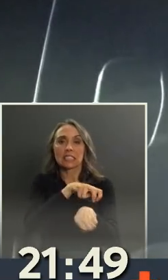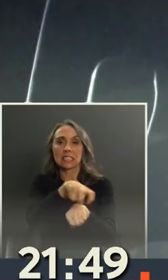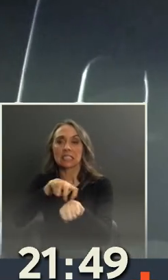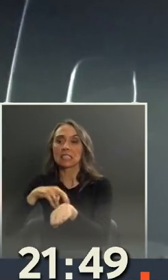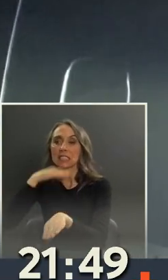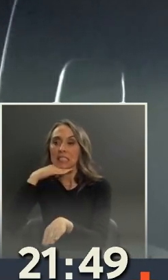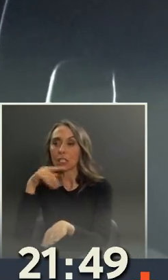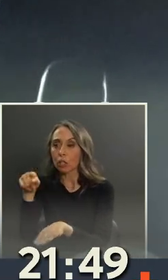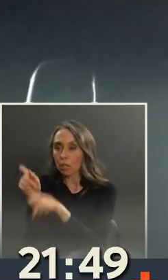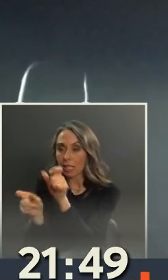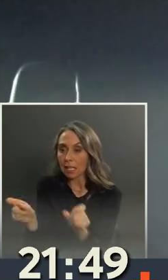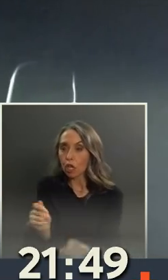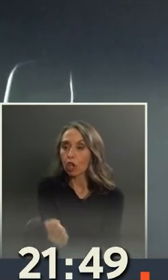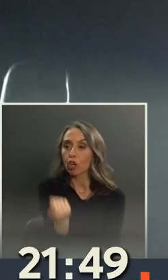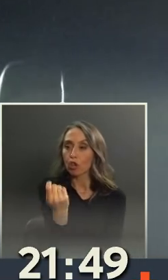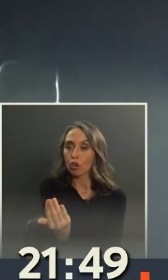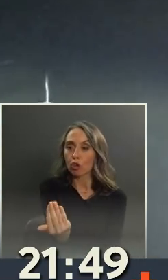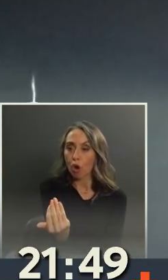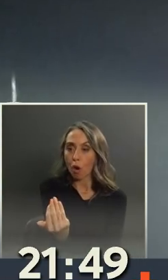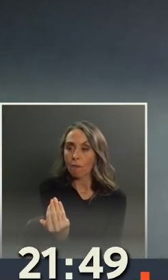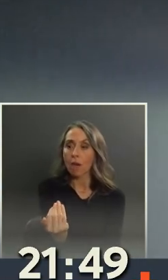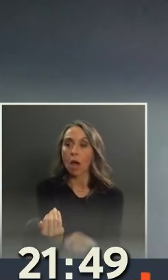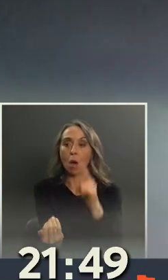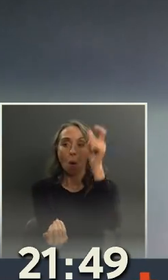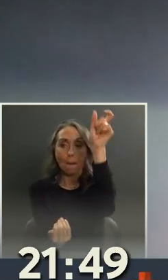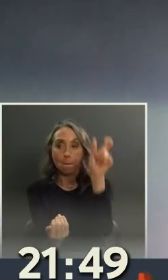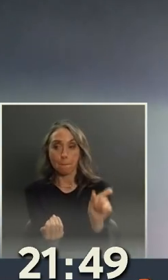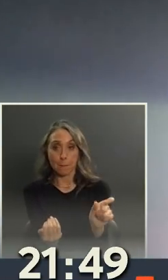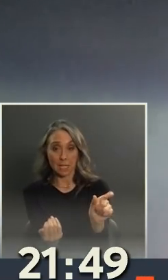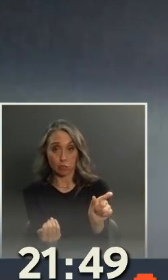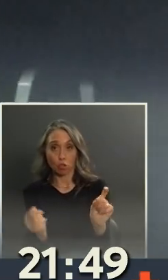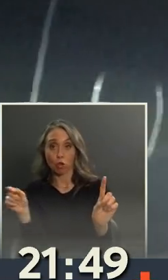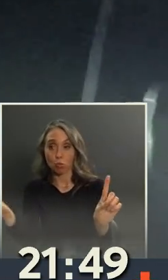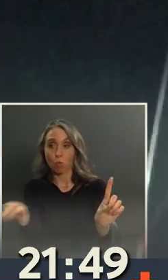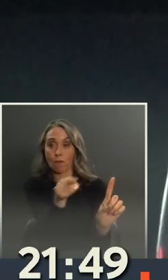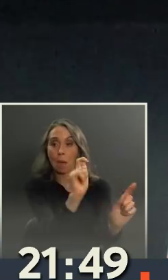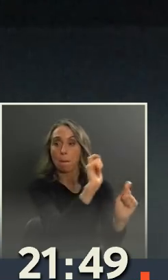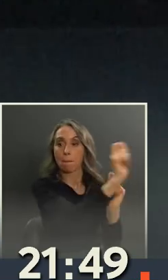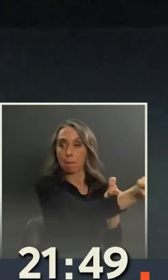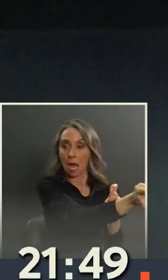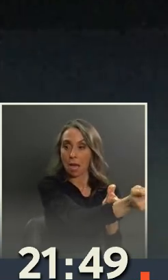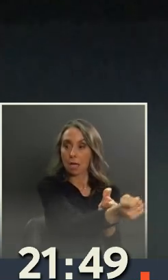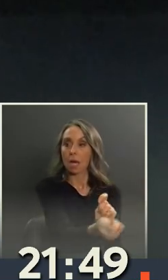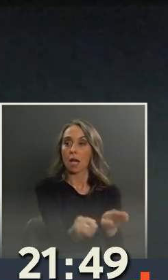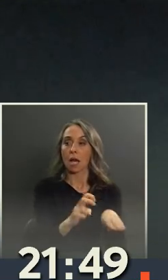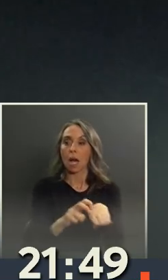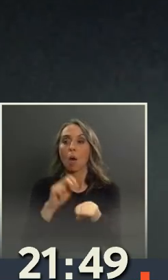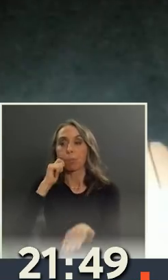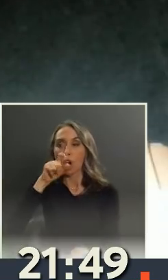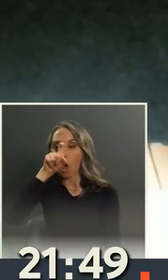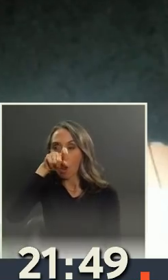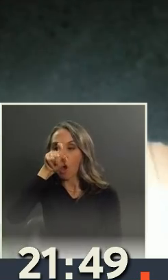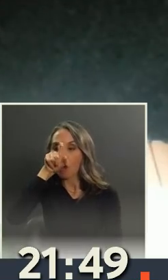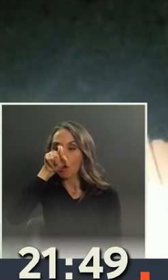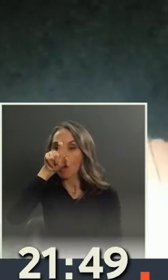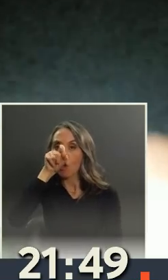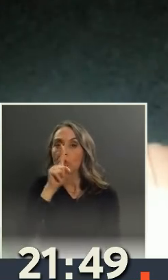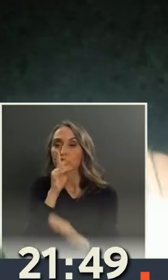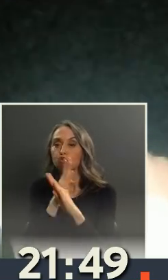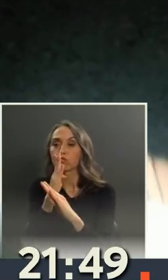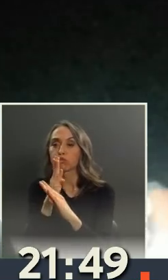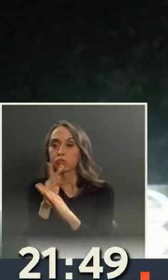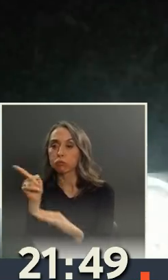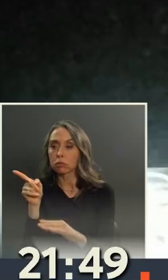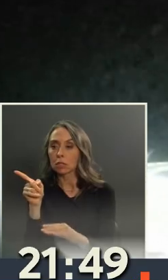por eso cobran y al informante pagan al frente, en el camino tienen loro, informante. Si están mal las